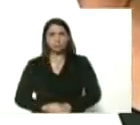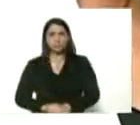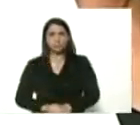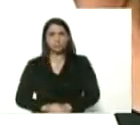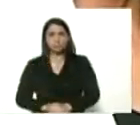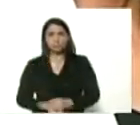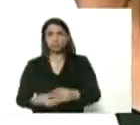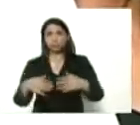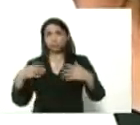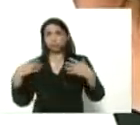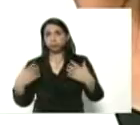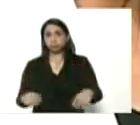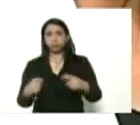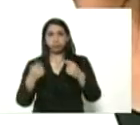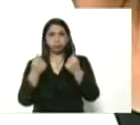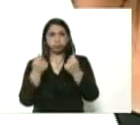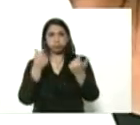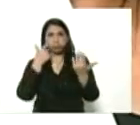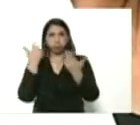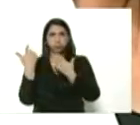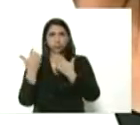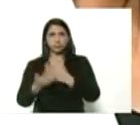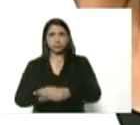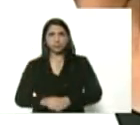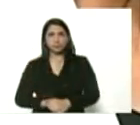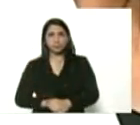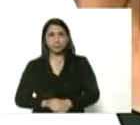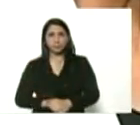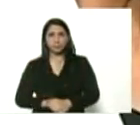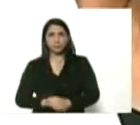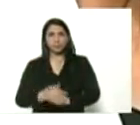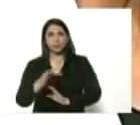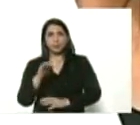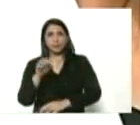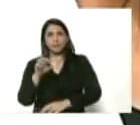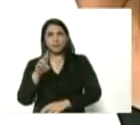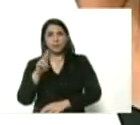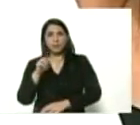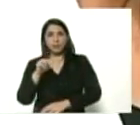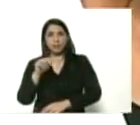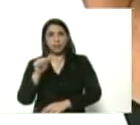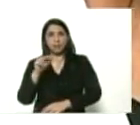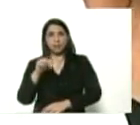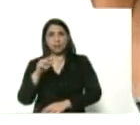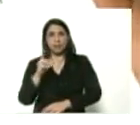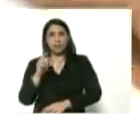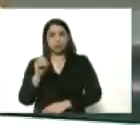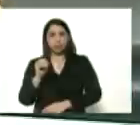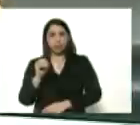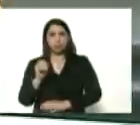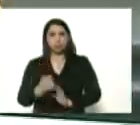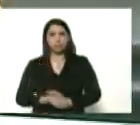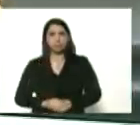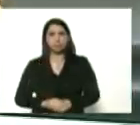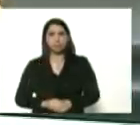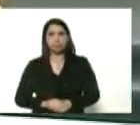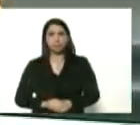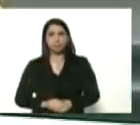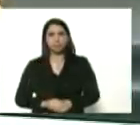Mucho dinero manejó este Pimienta. Y Fernando Andrés Noya, contramaestre